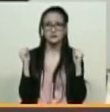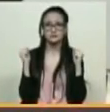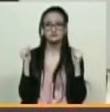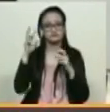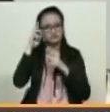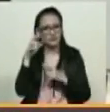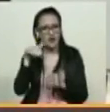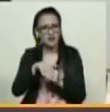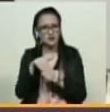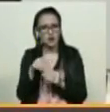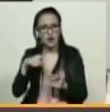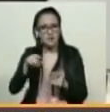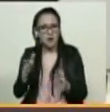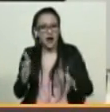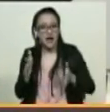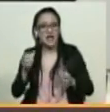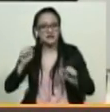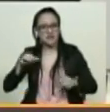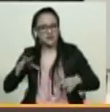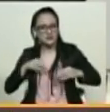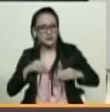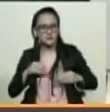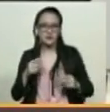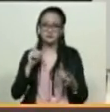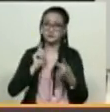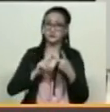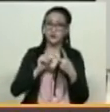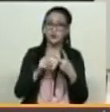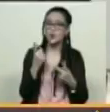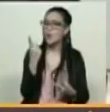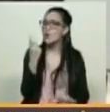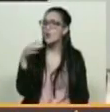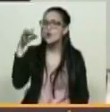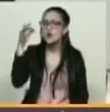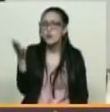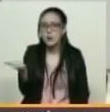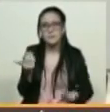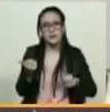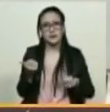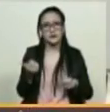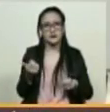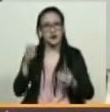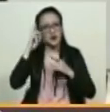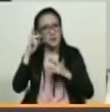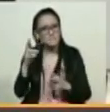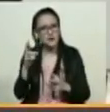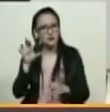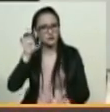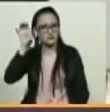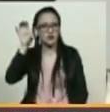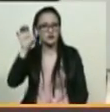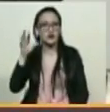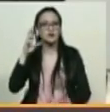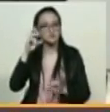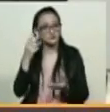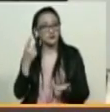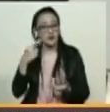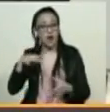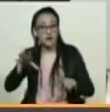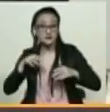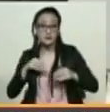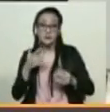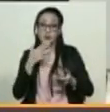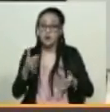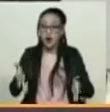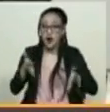reconoce las elecciones en las que ganan. Nosotros, el único segundo punto que vamos a pedir, además del respeto a la soberanía, es que se reconozcan los resultados electorales de